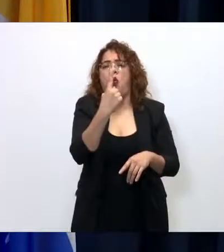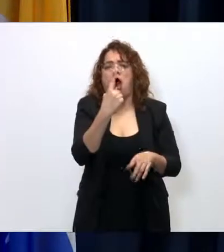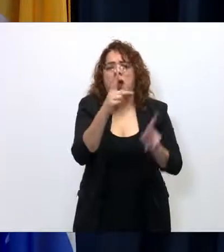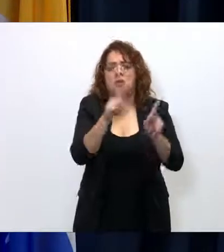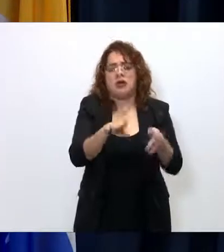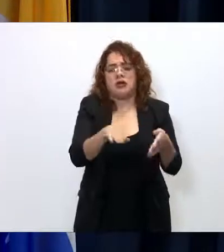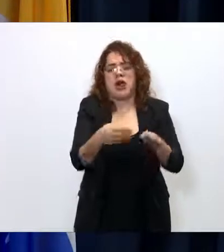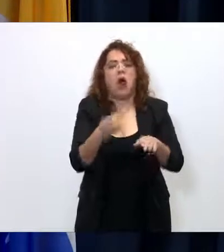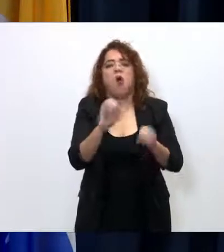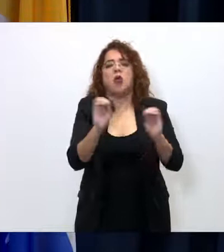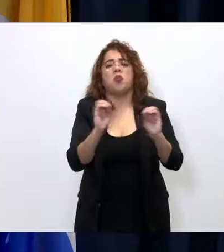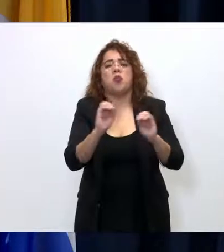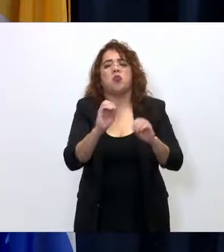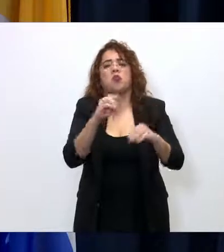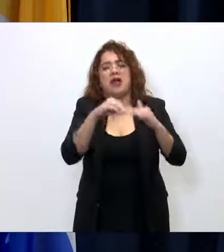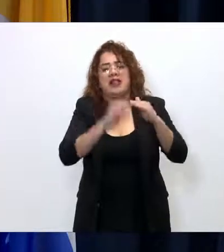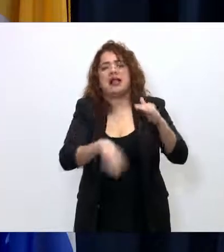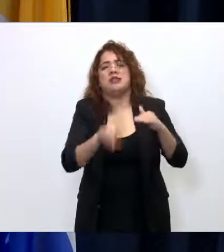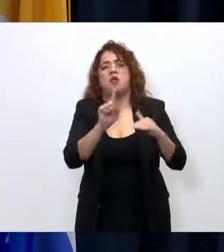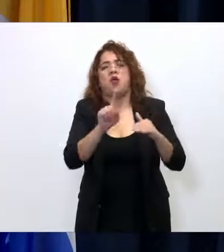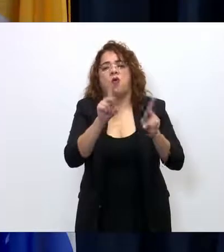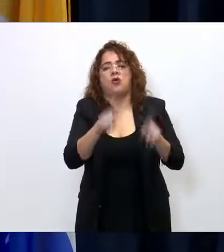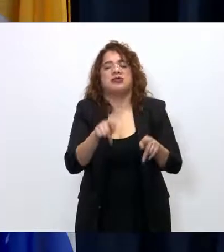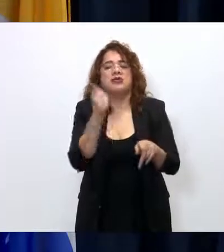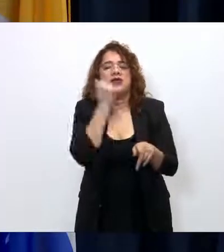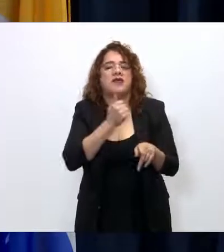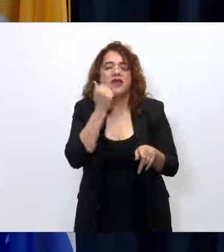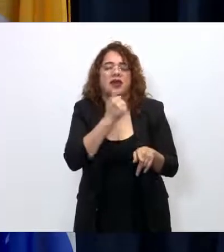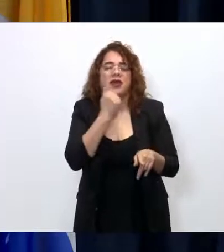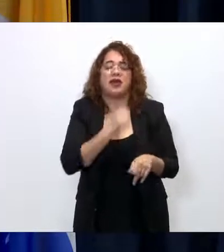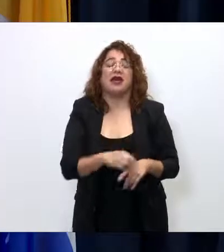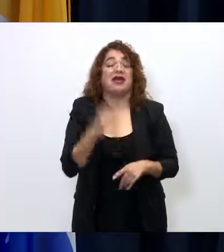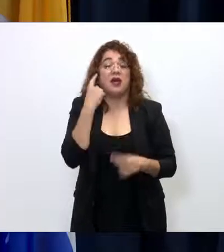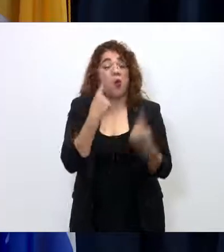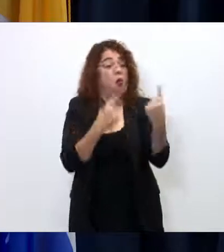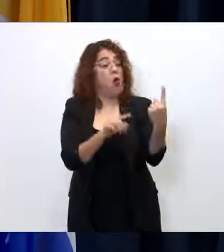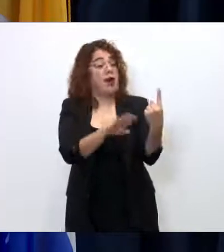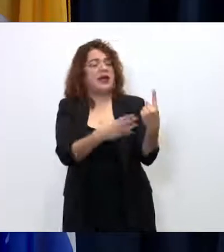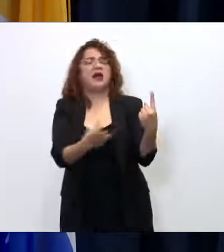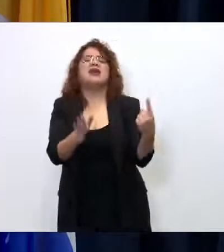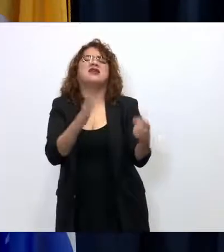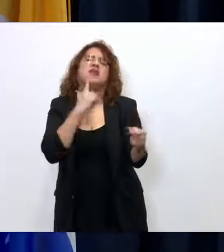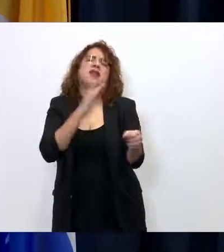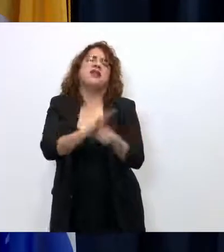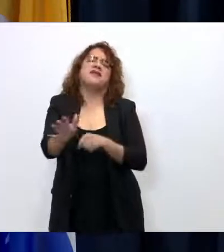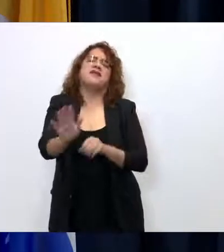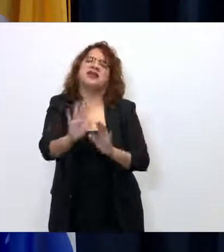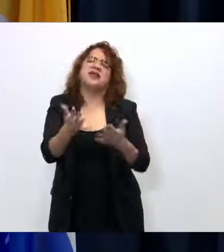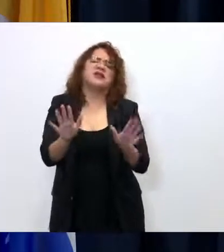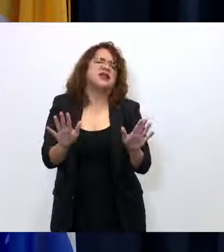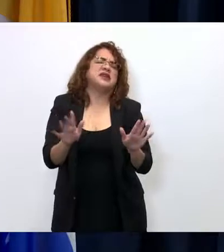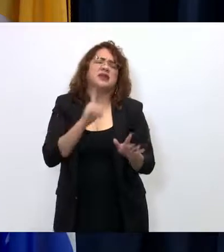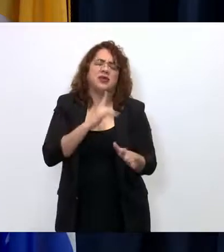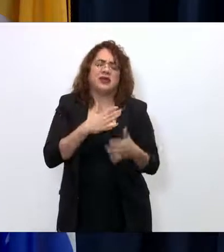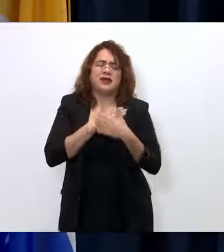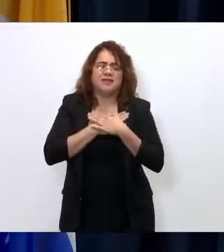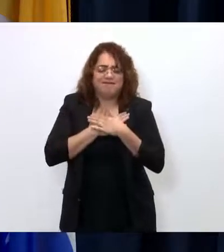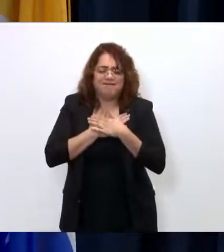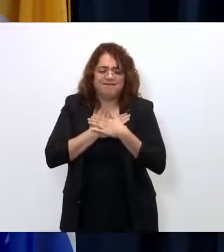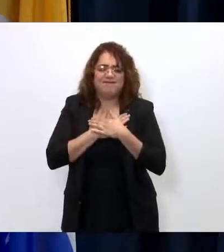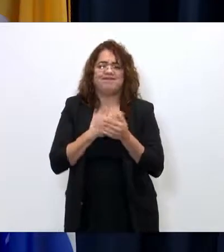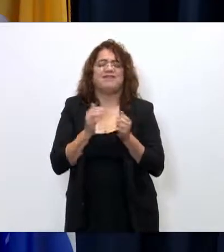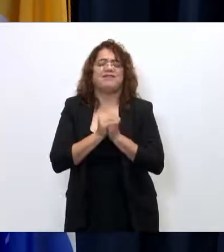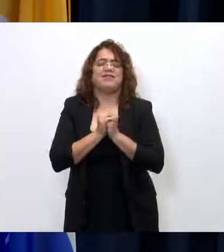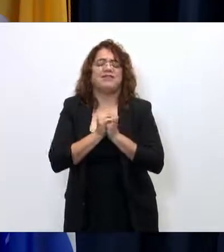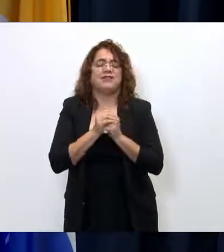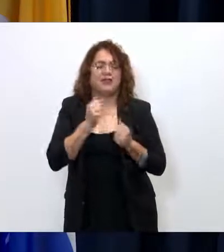este virus. Dicho esto, una muerte es demasiado y nuestros pensamientos y condolencias están con todos los